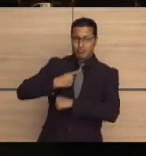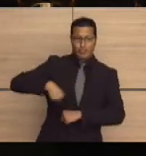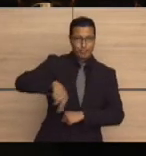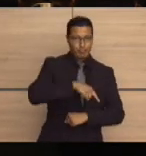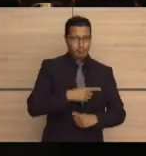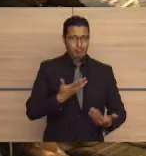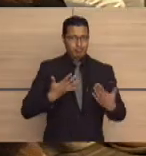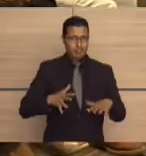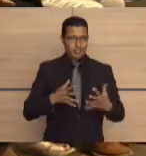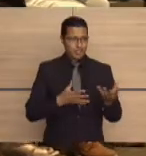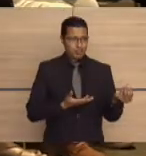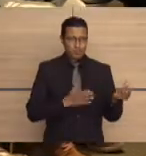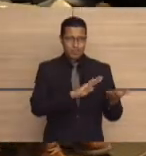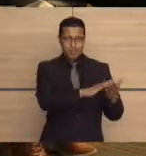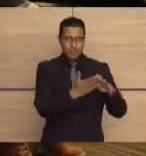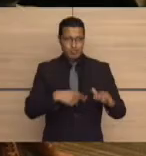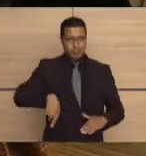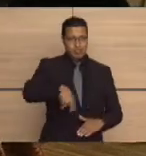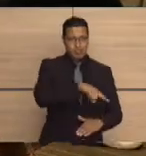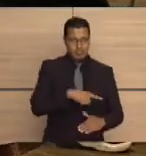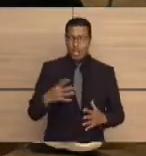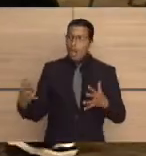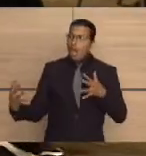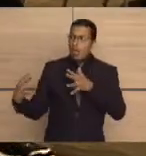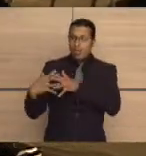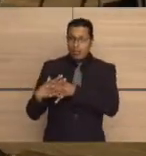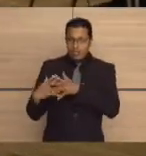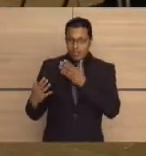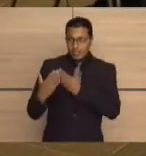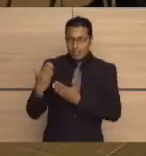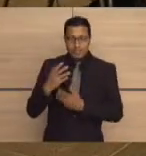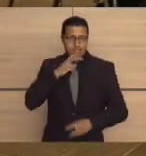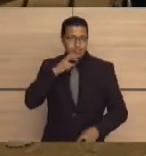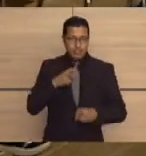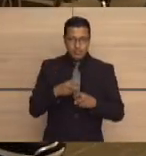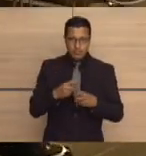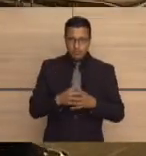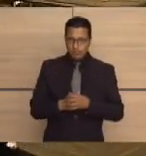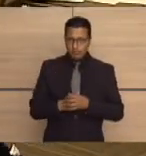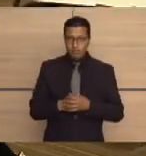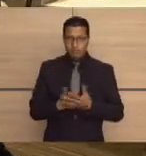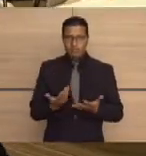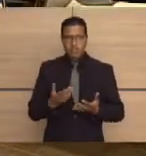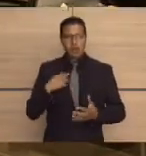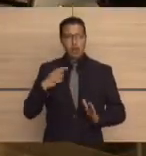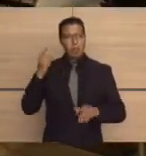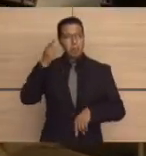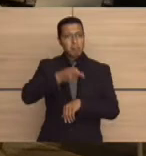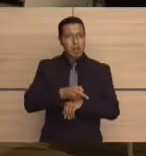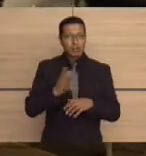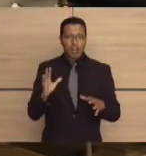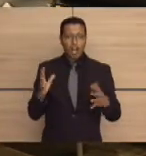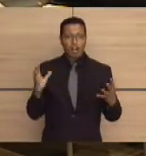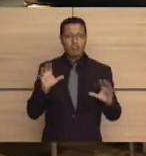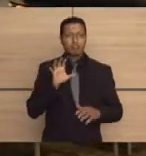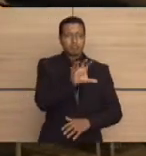propias comunidades, no era fácil que eso por decreto se amalgamara. Uno no amalgama un país por decreto. Un país se